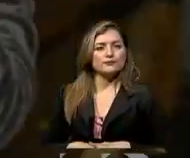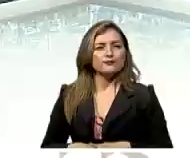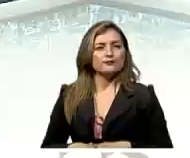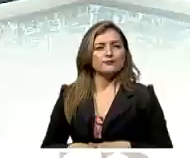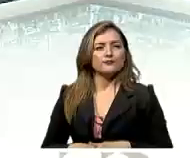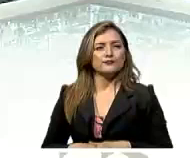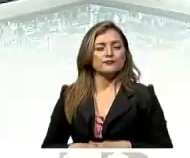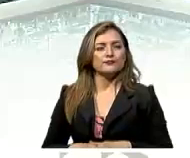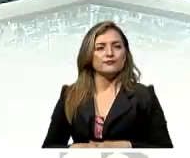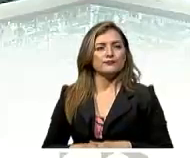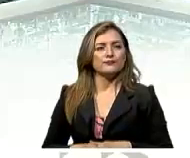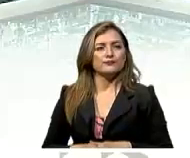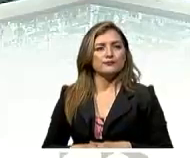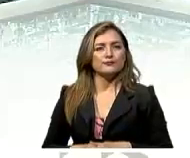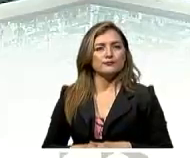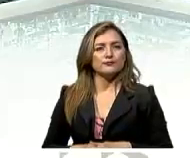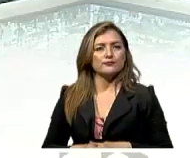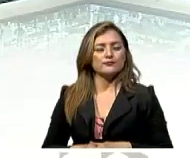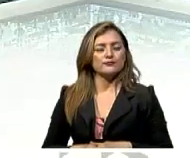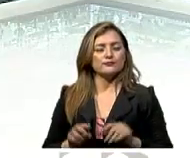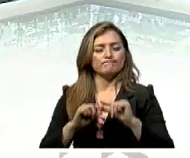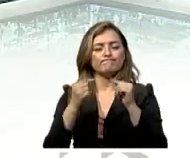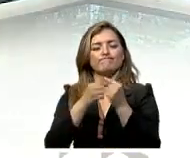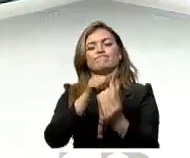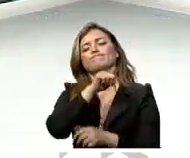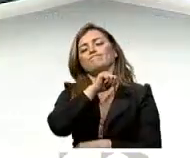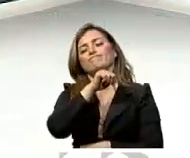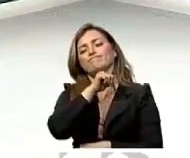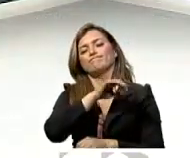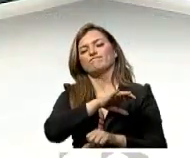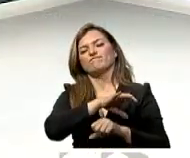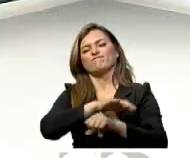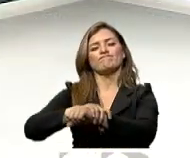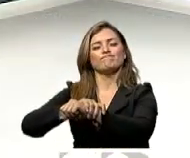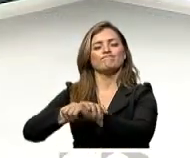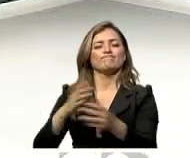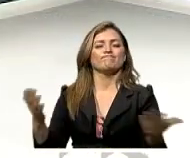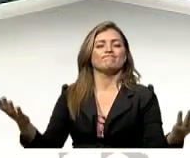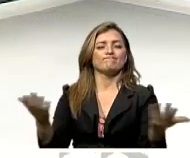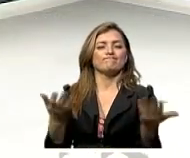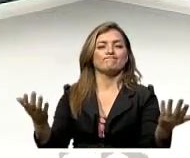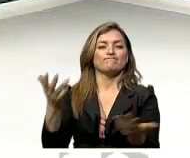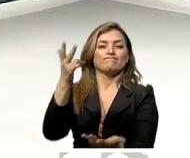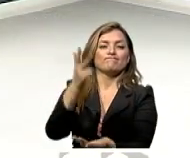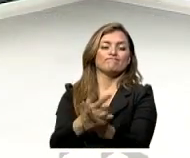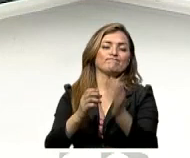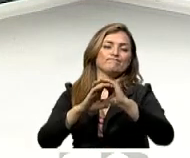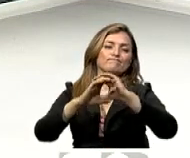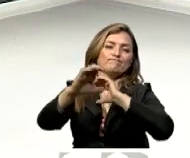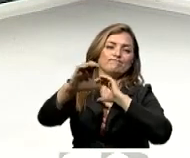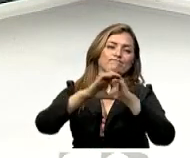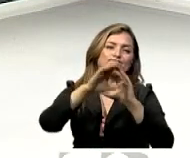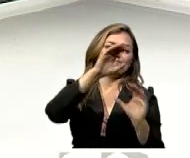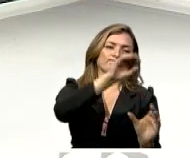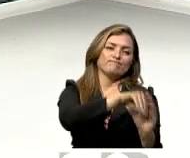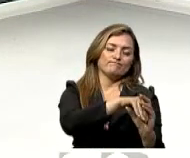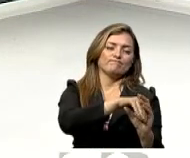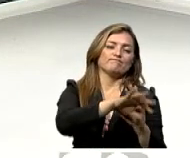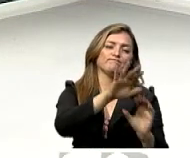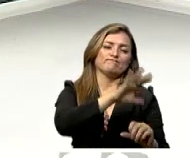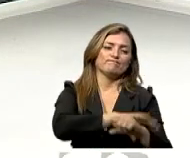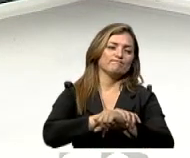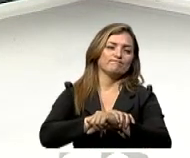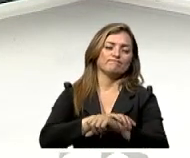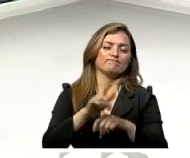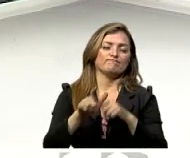horas. Fue desarticulada una banda de asaltantes que se dedicaba al robo en las paradas de buses y dentro de las unidades de transporte.